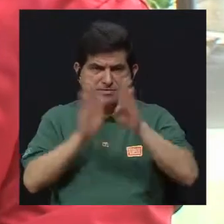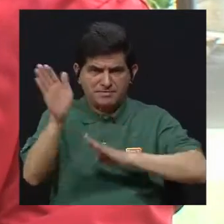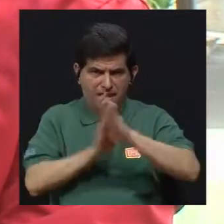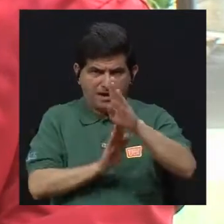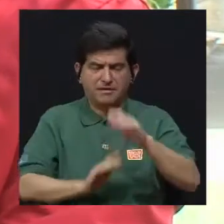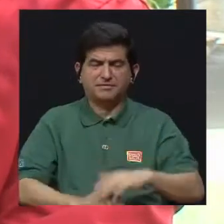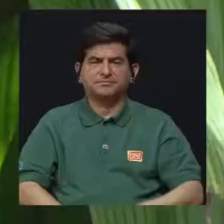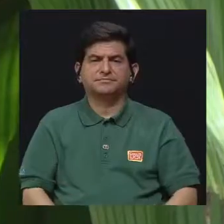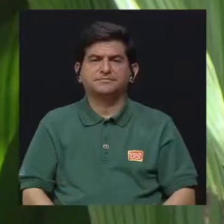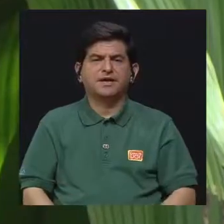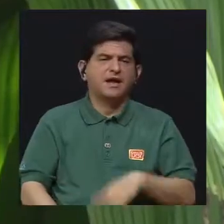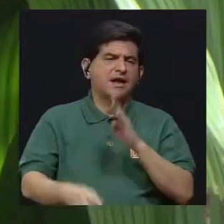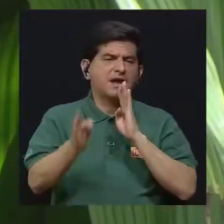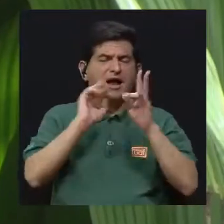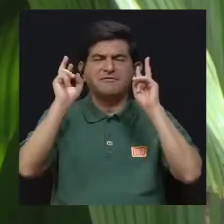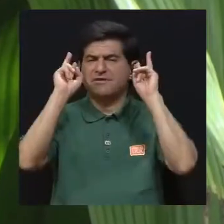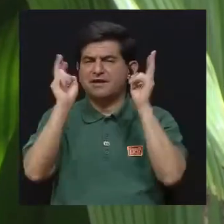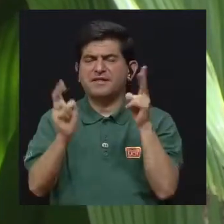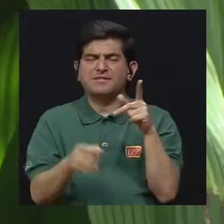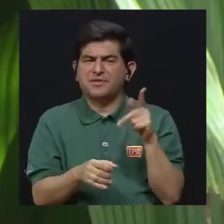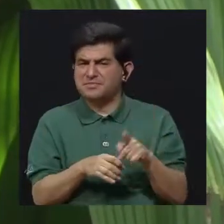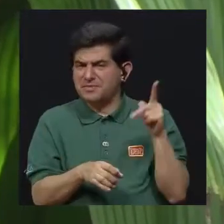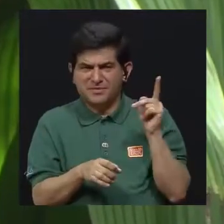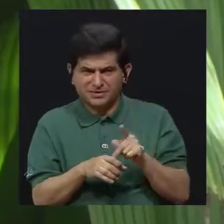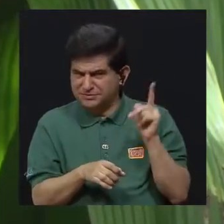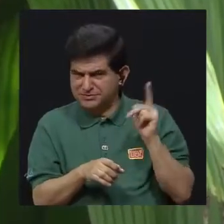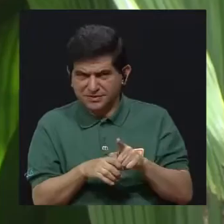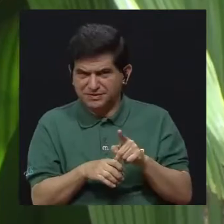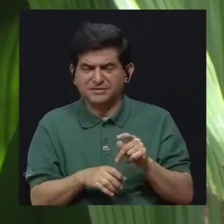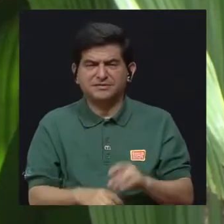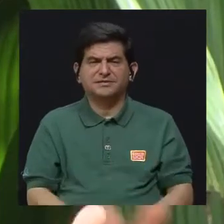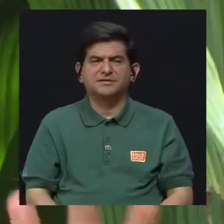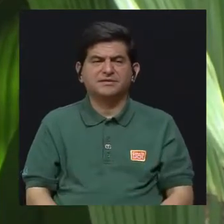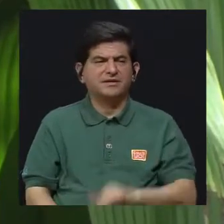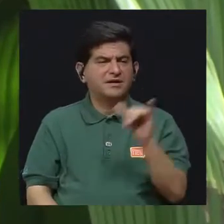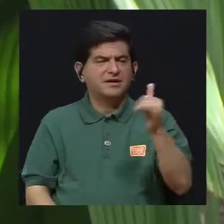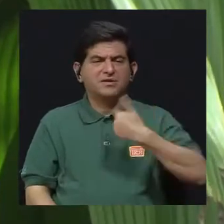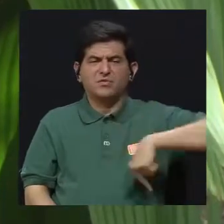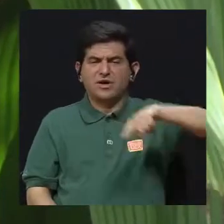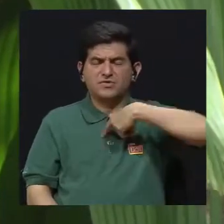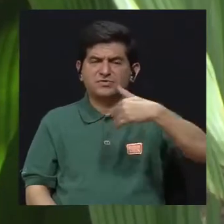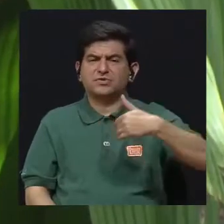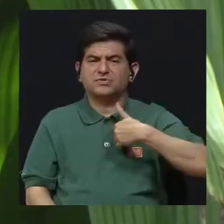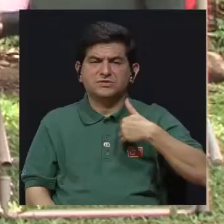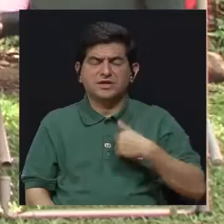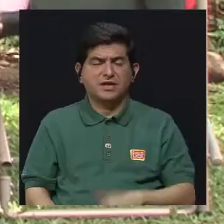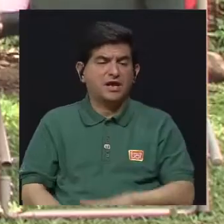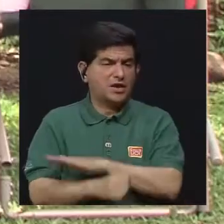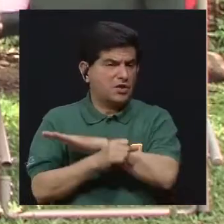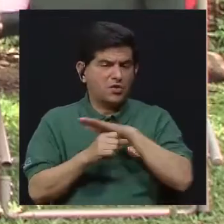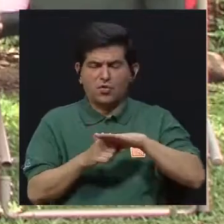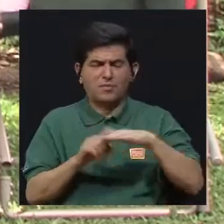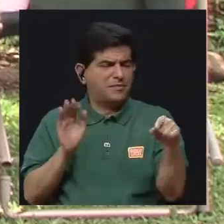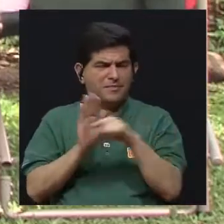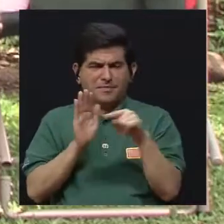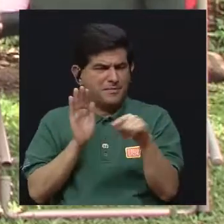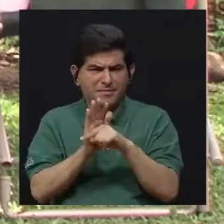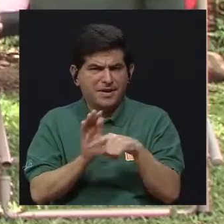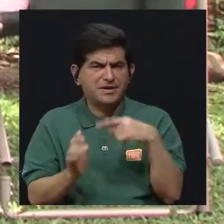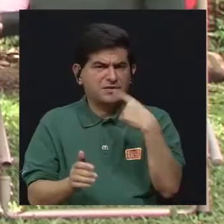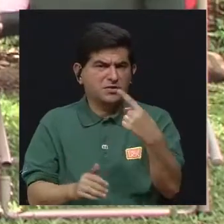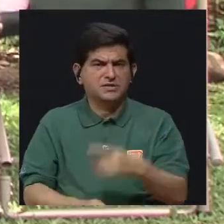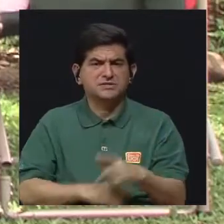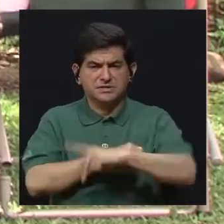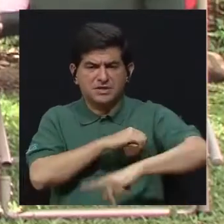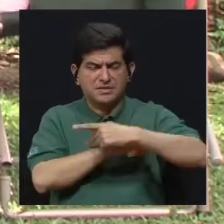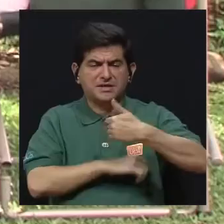desarrollo. Y hablando sobre el tema de participación, bueno, también tenemos que no ser totalmente pesimistas y decir que,